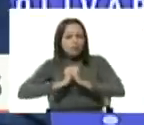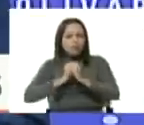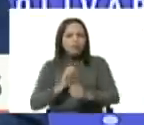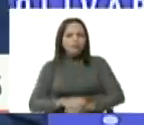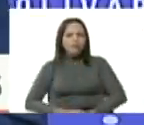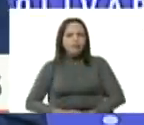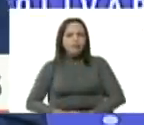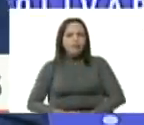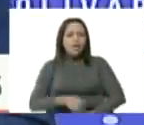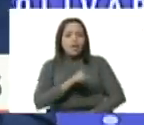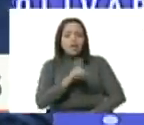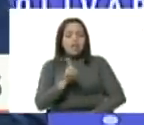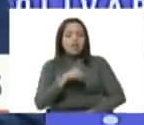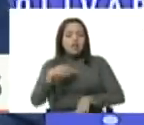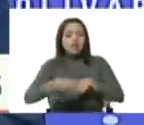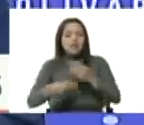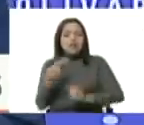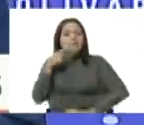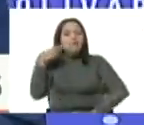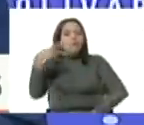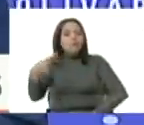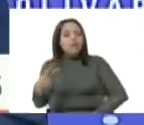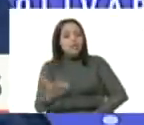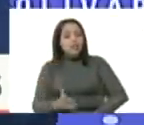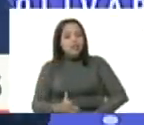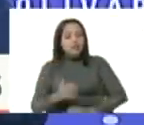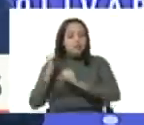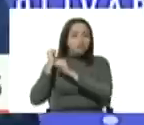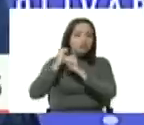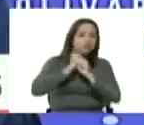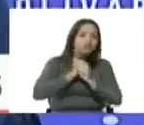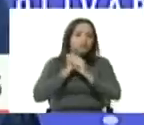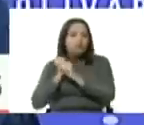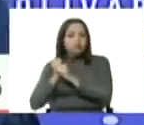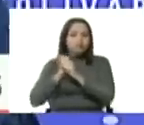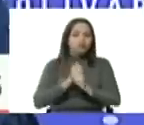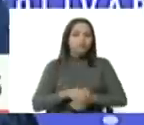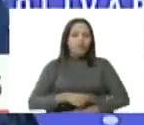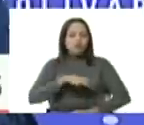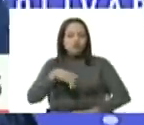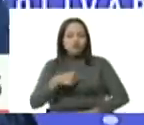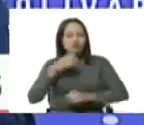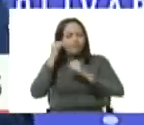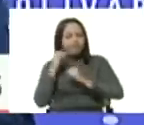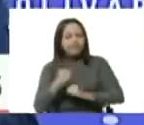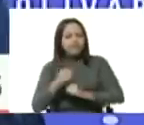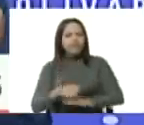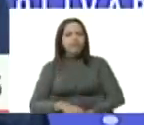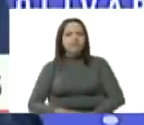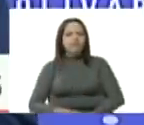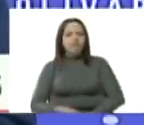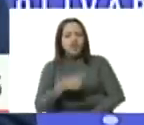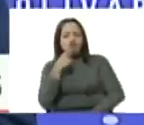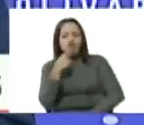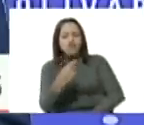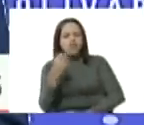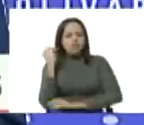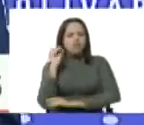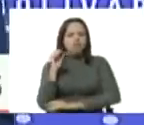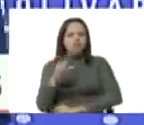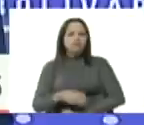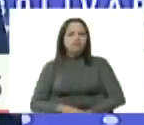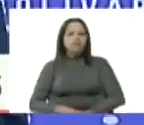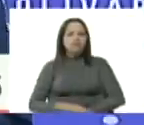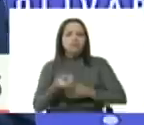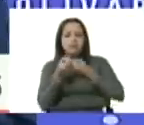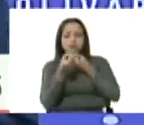no se partidizara, que no se politizara, lo garantizamos. Yo lo dije en el discurso del 14, porque a